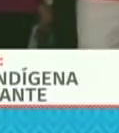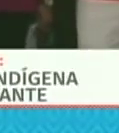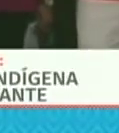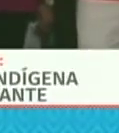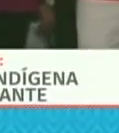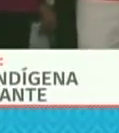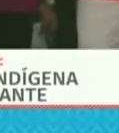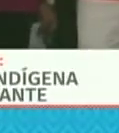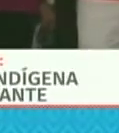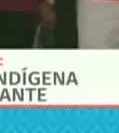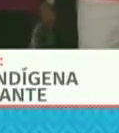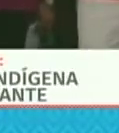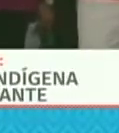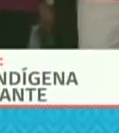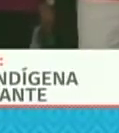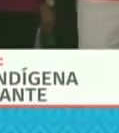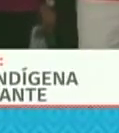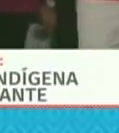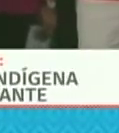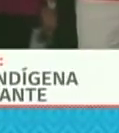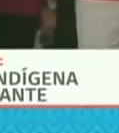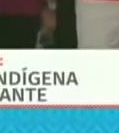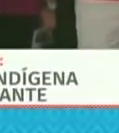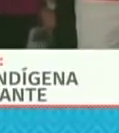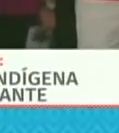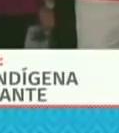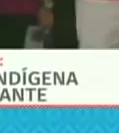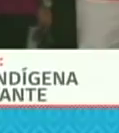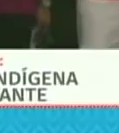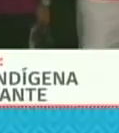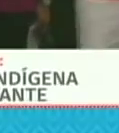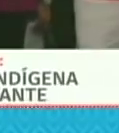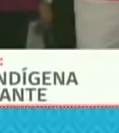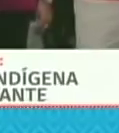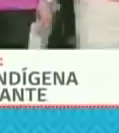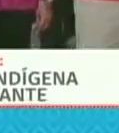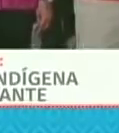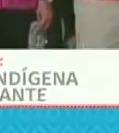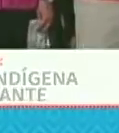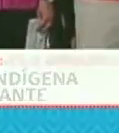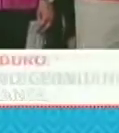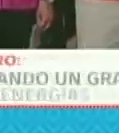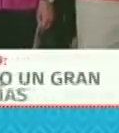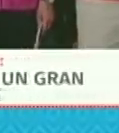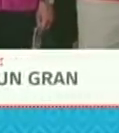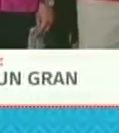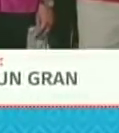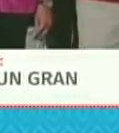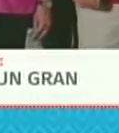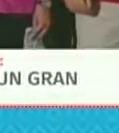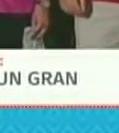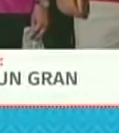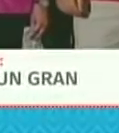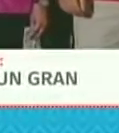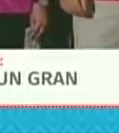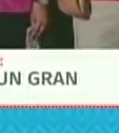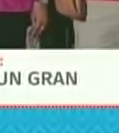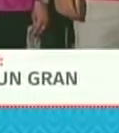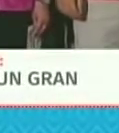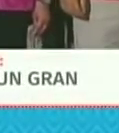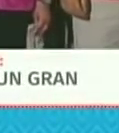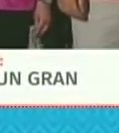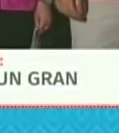presidente de la Central Bolivariana, y de los voceros y voceras del aluminio, del hierro,